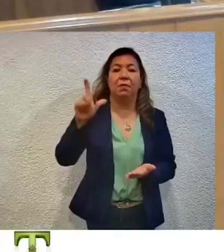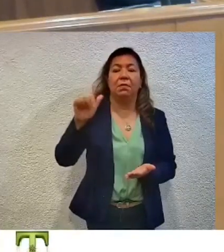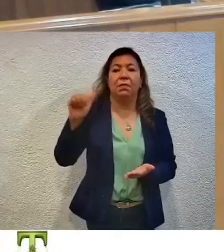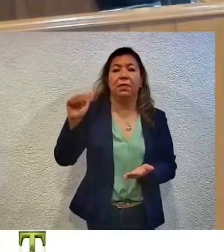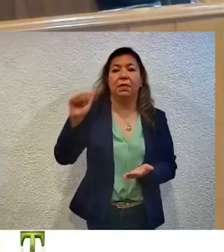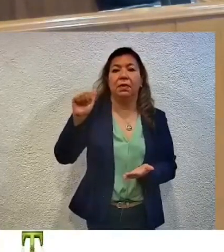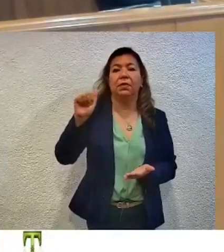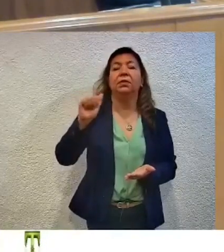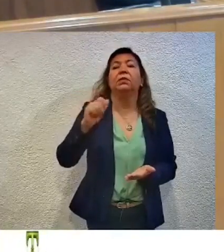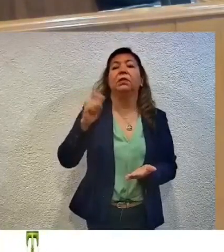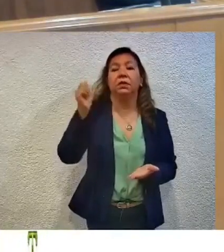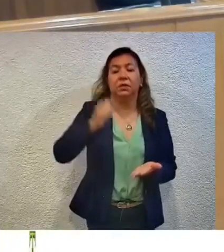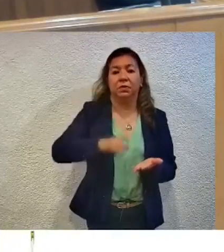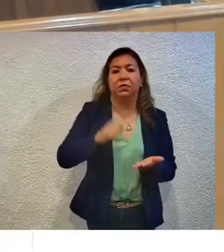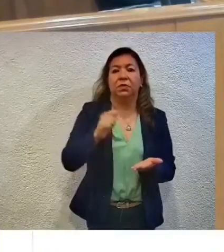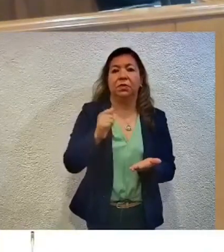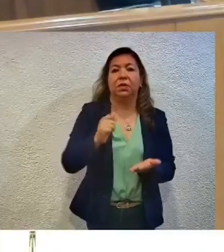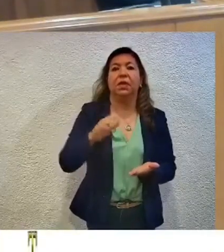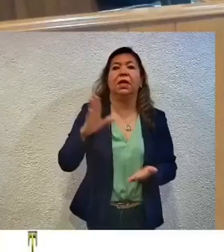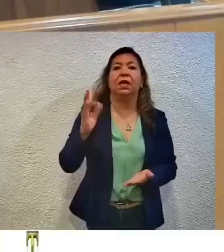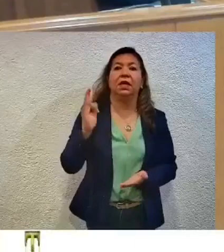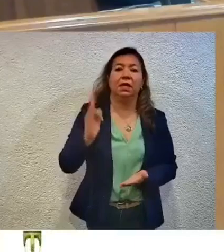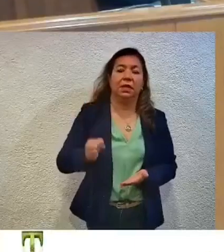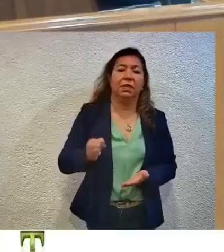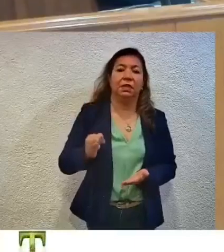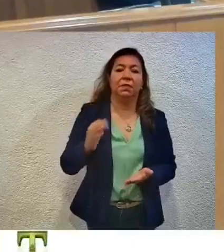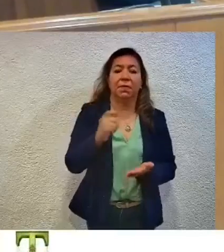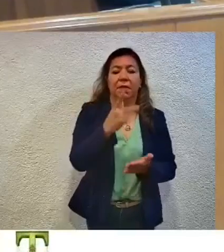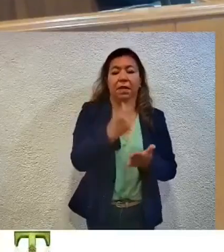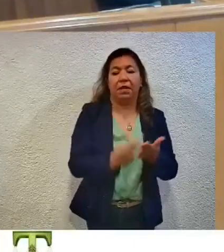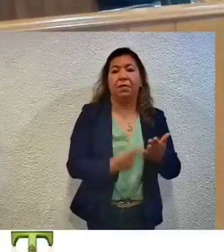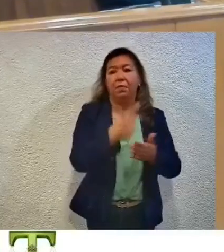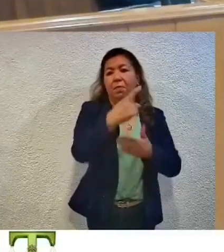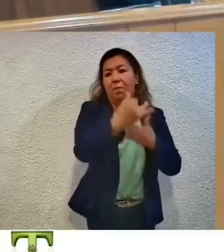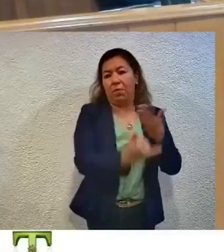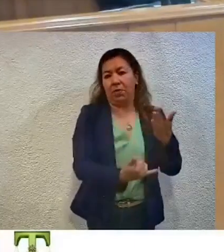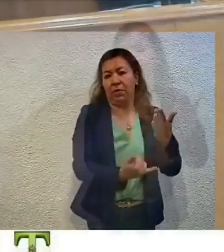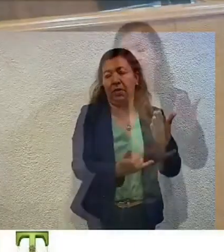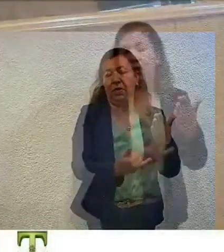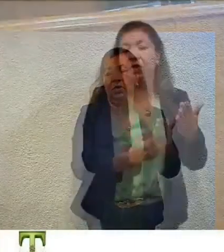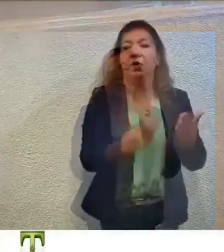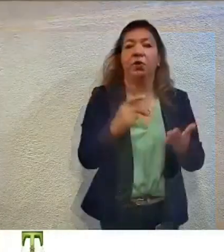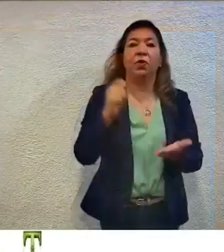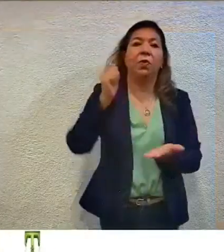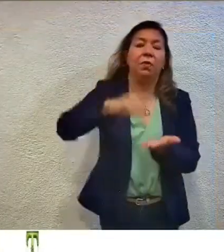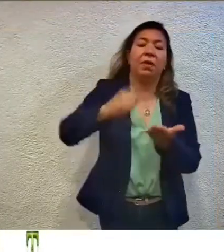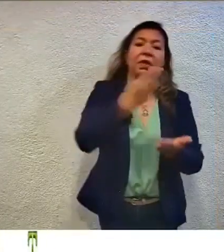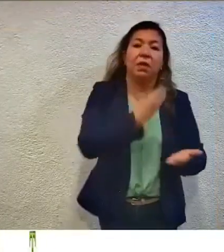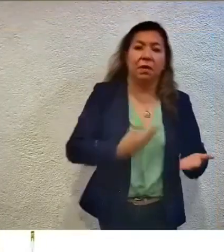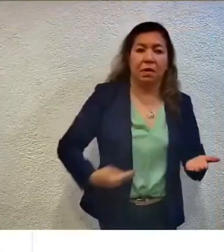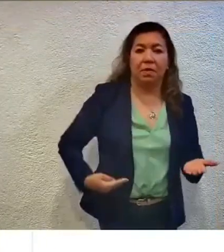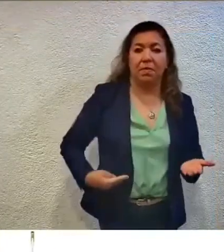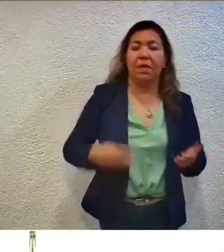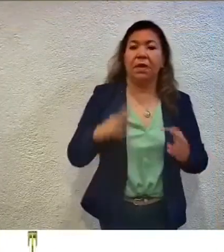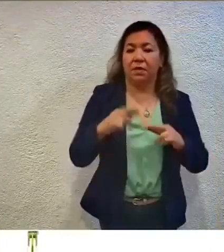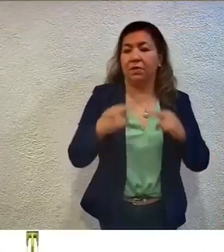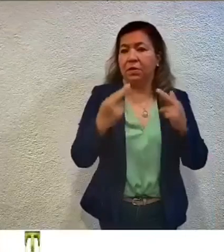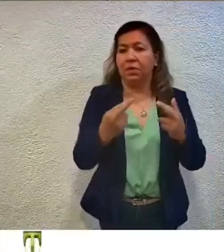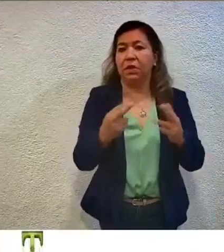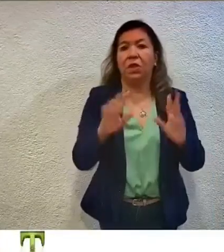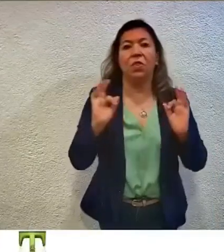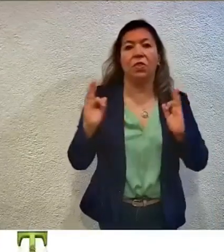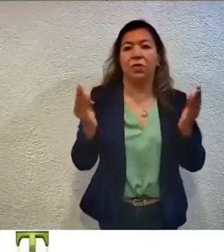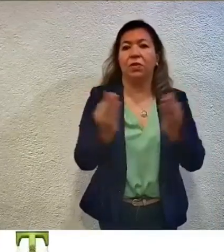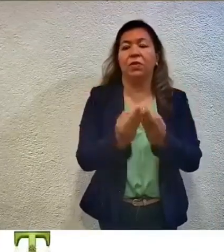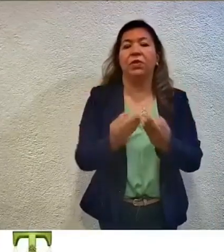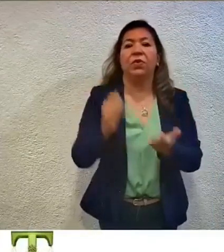Magistrada Evelyn Rodríguez. Con el Chinol. proyecto. Gracias, magistrada. Magistrada presidenta, magistradas, magistrado, el proyecto de resolución fue aprobado por unanimidad